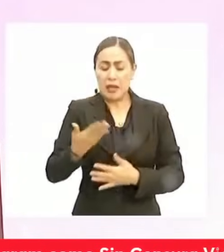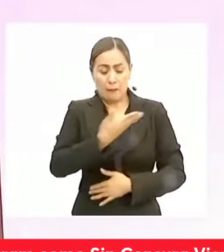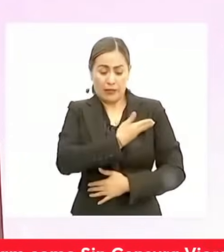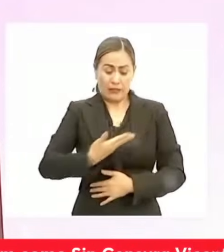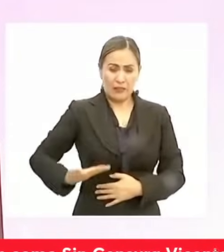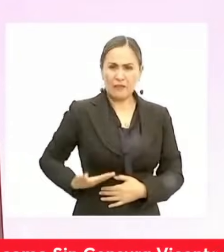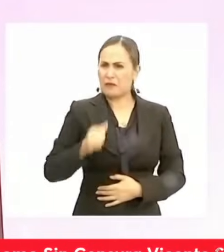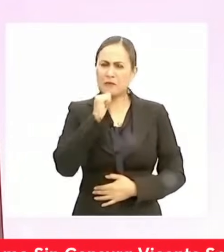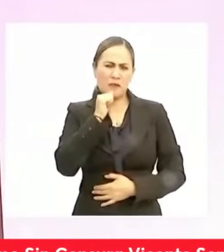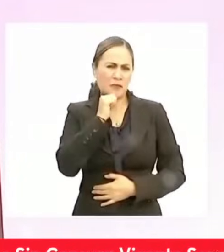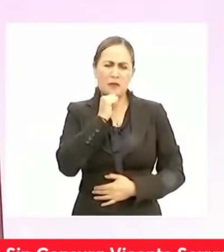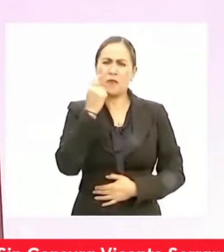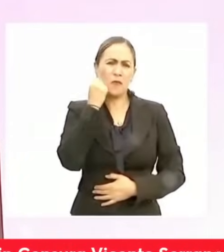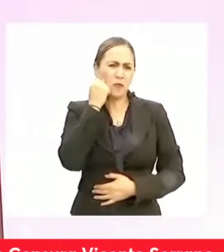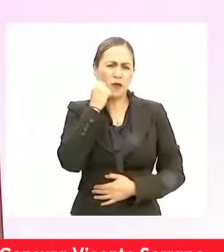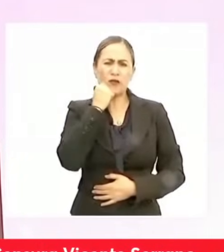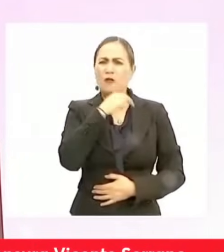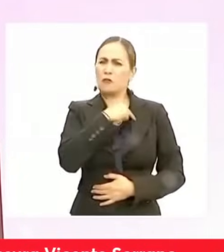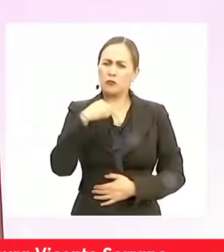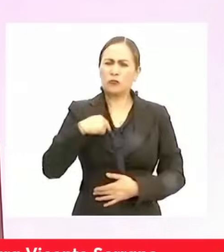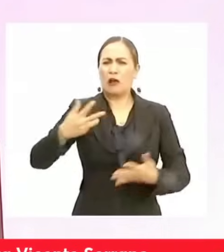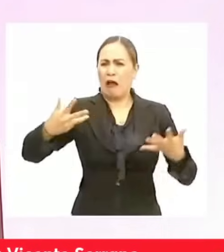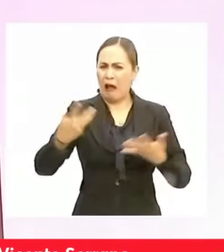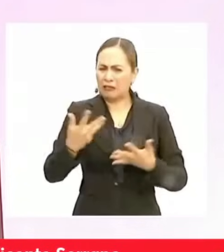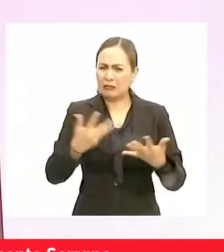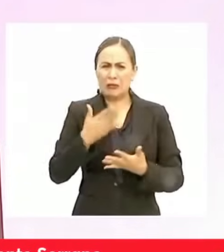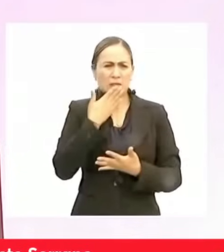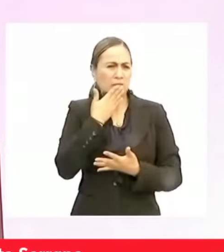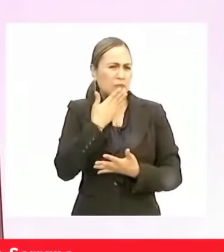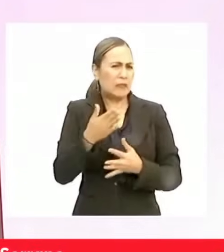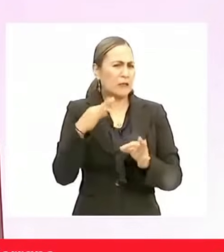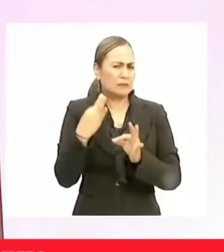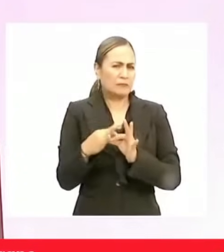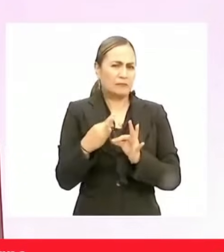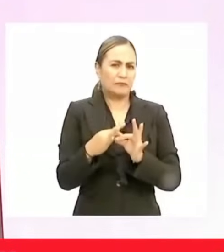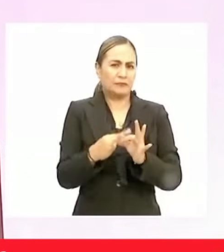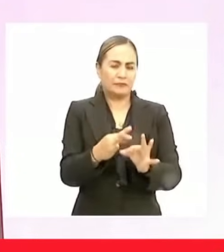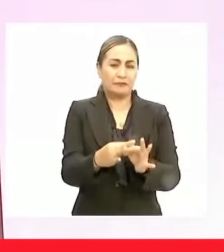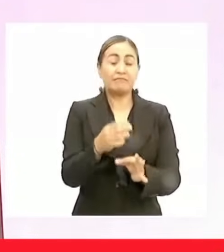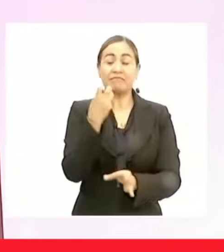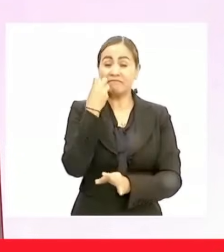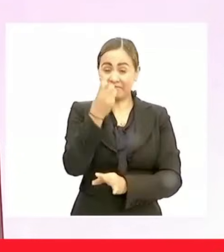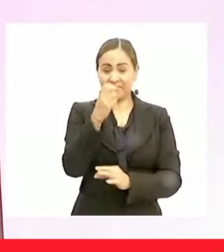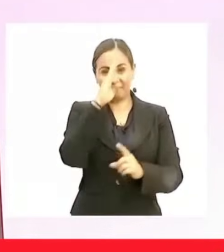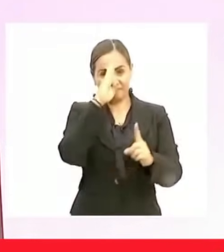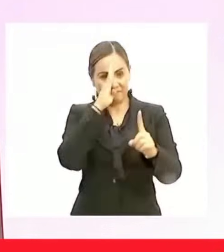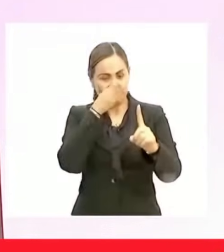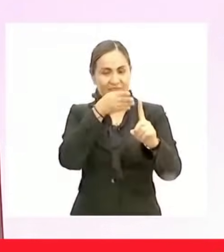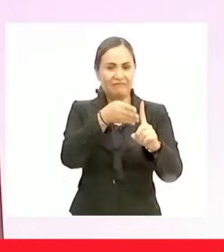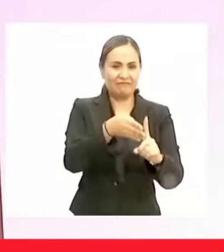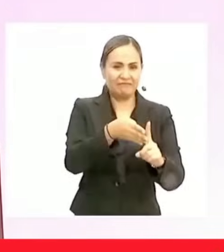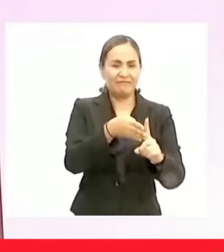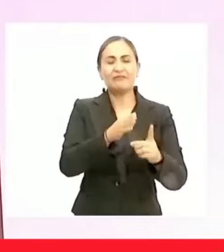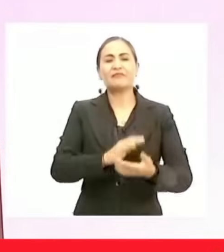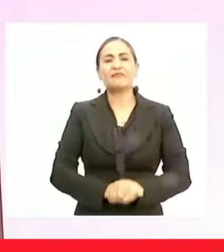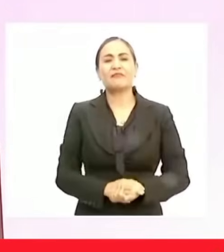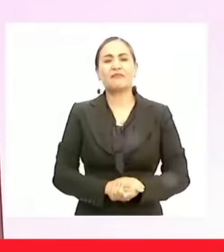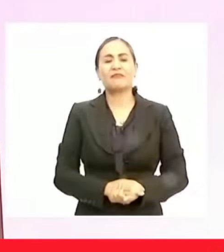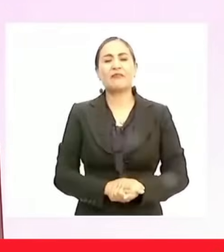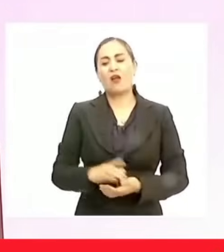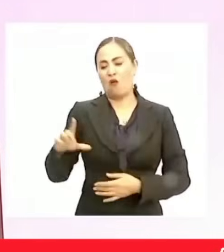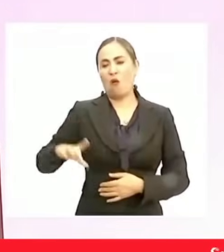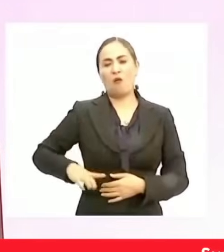presidencia, y ello ha marcado el camino que ha seguido nuestro